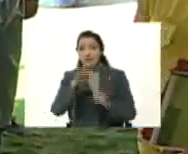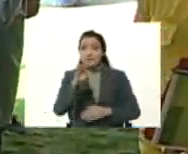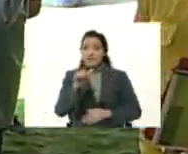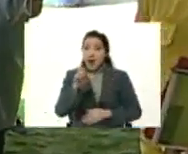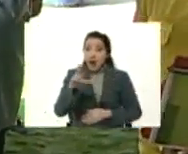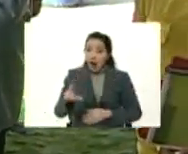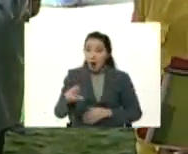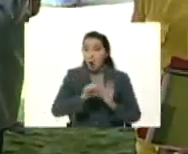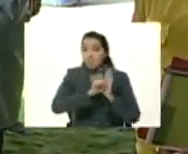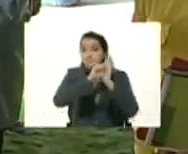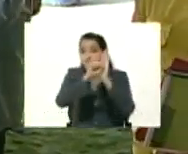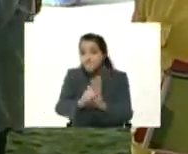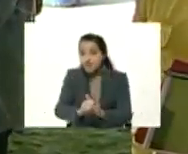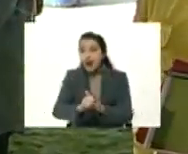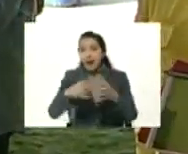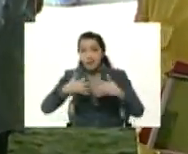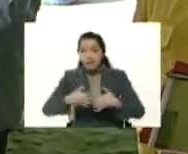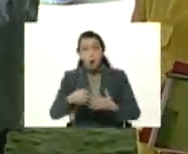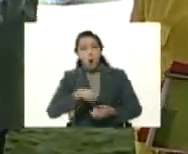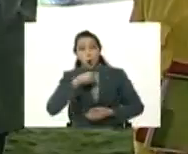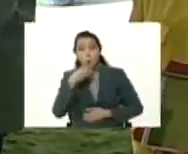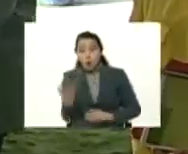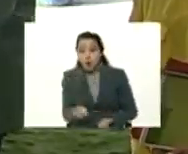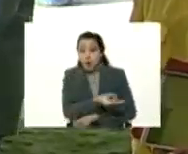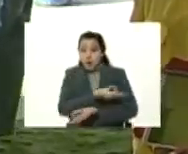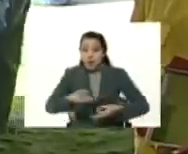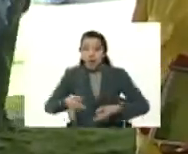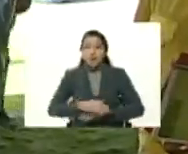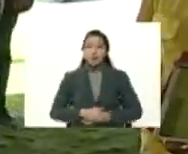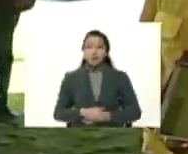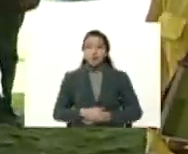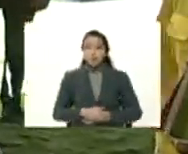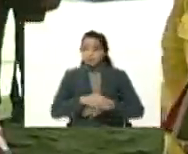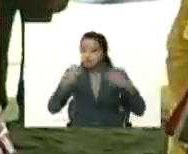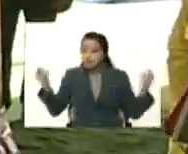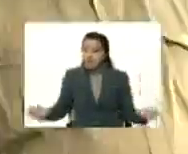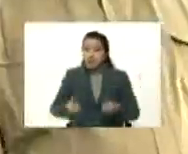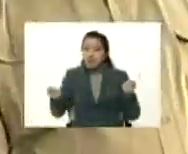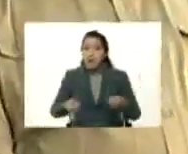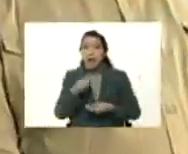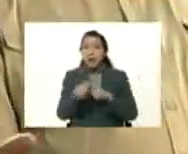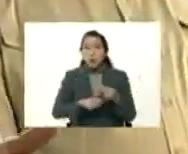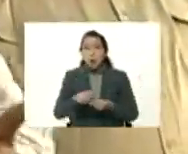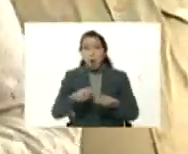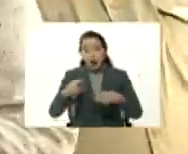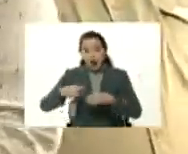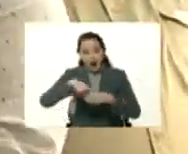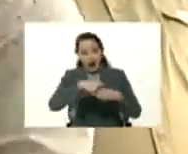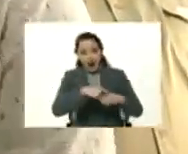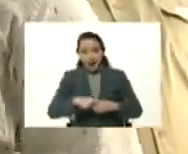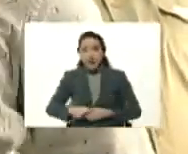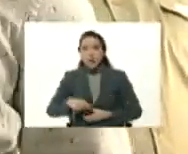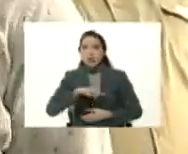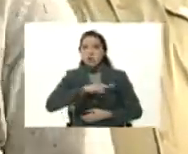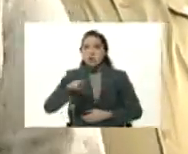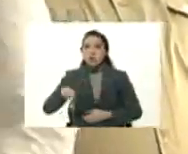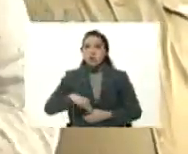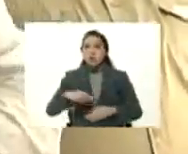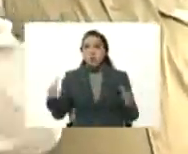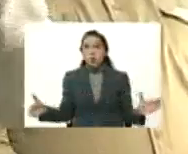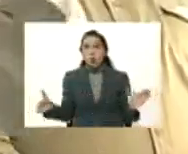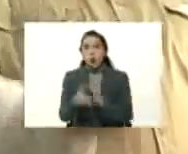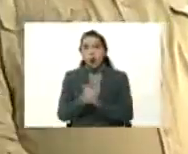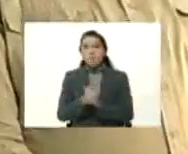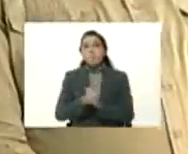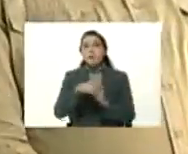del Sur, es una de las mejores plantas de todo el país. Y está promocionando sardina y atún. Aquí también nos acompañan los compañeros de Beba,